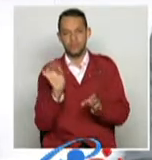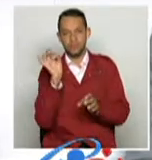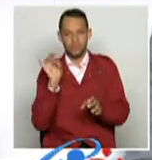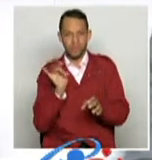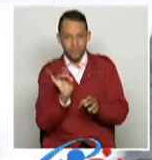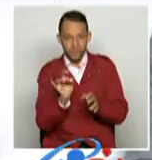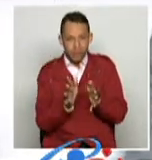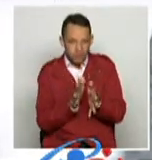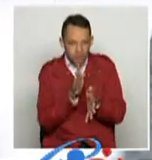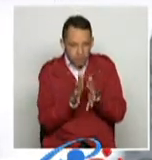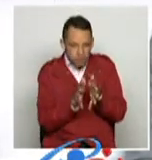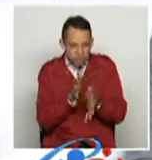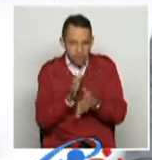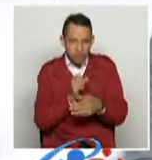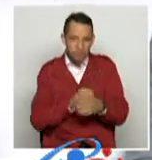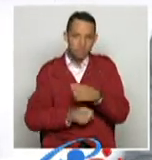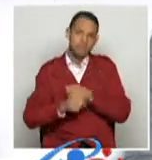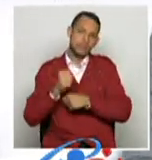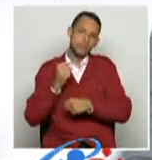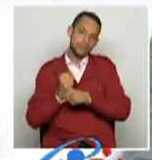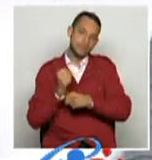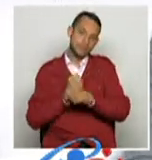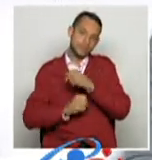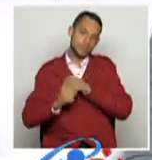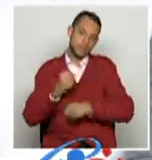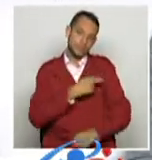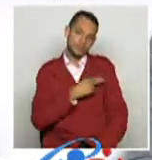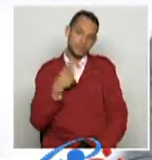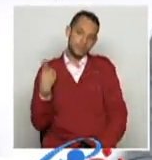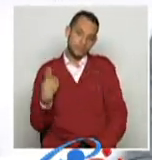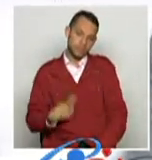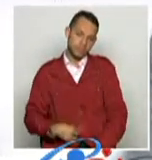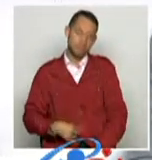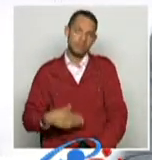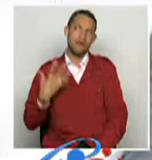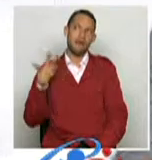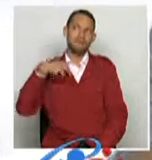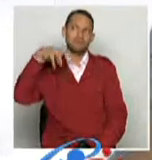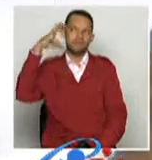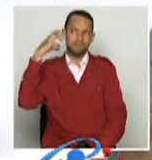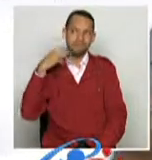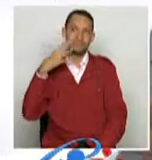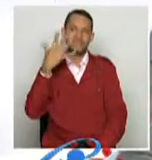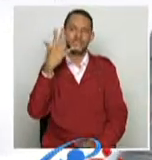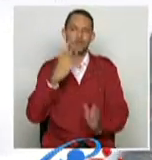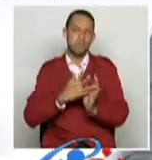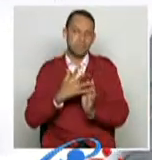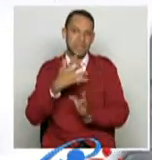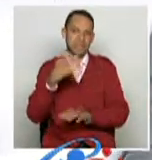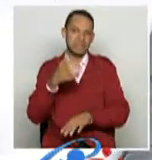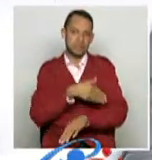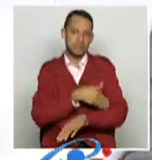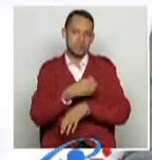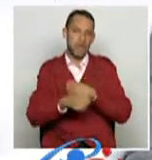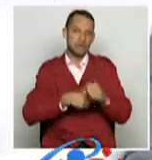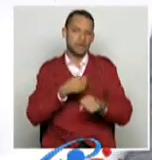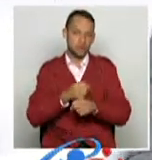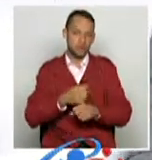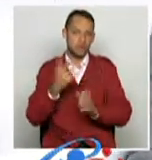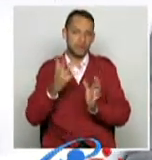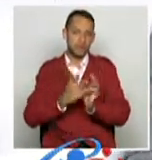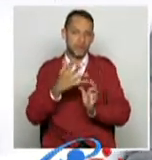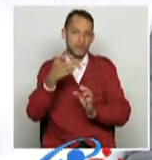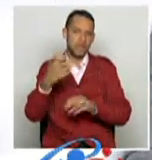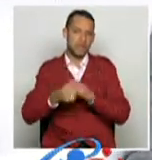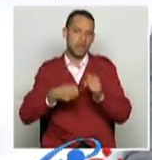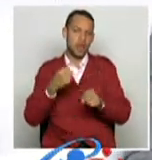ayurvédicos. Uh-huh. Llevan 3.500 años los chinos, Ayurveda lleva 5.500 años. La homeopatía también viene de la